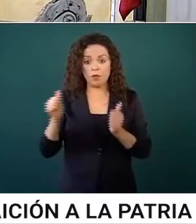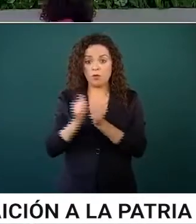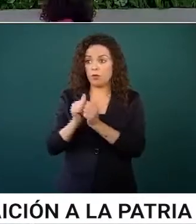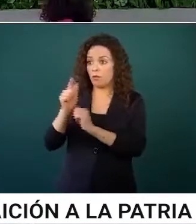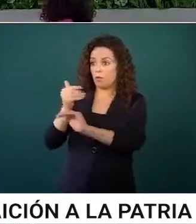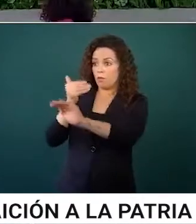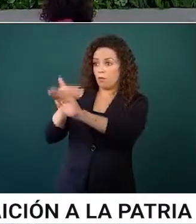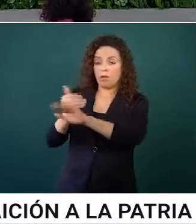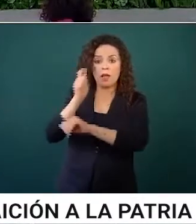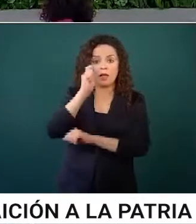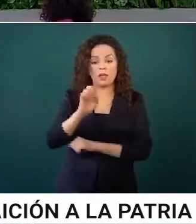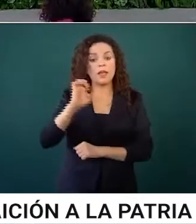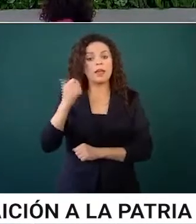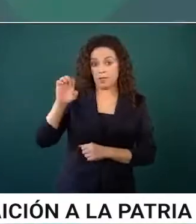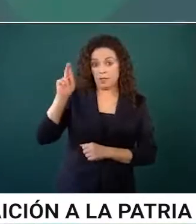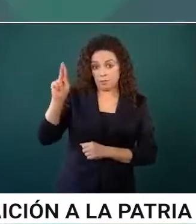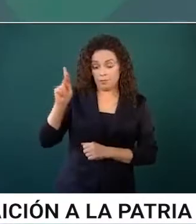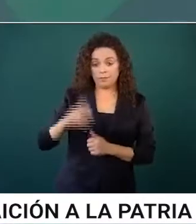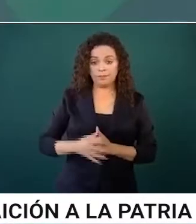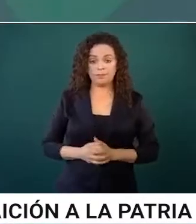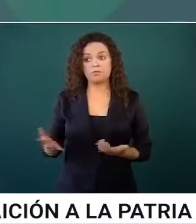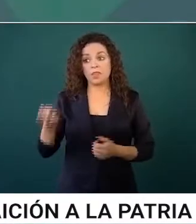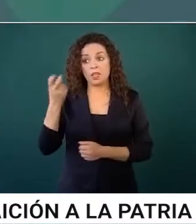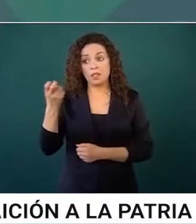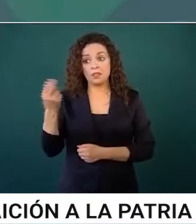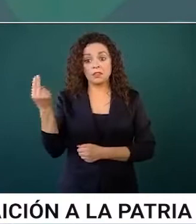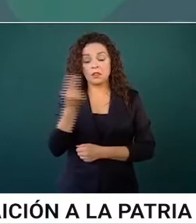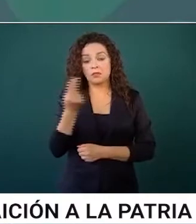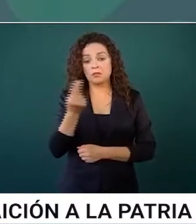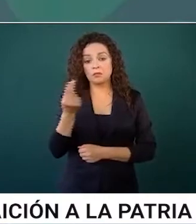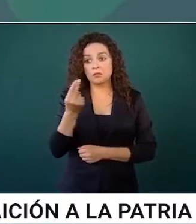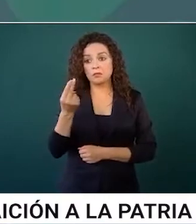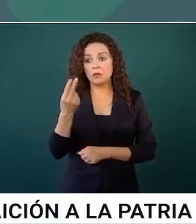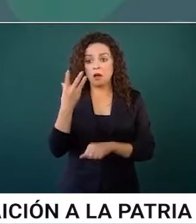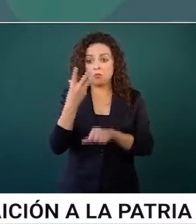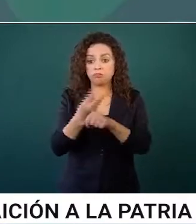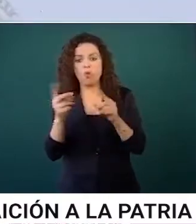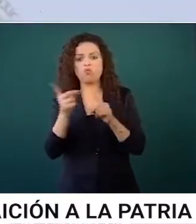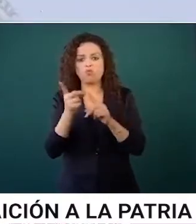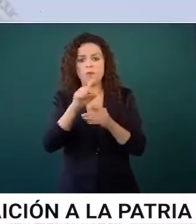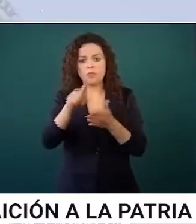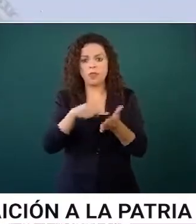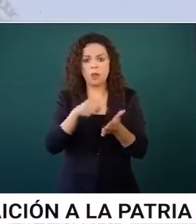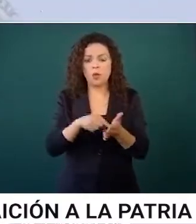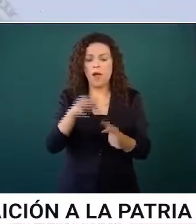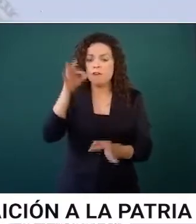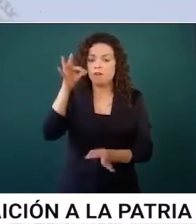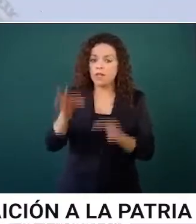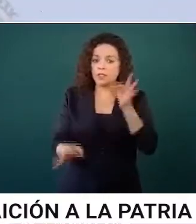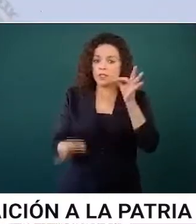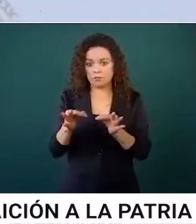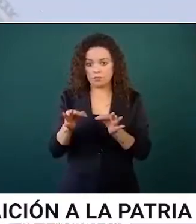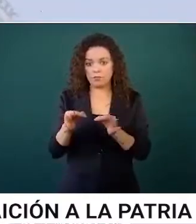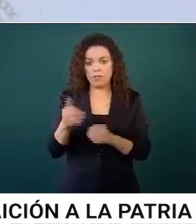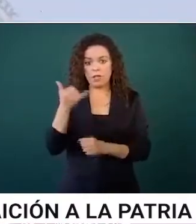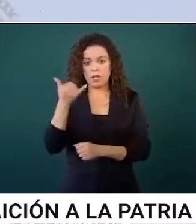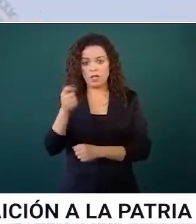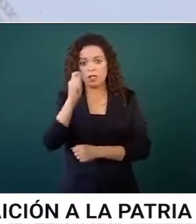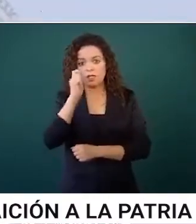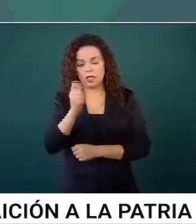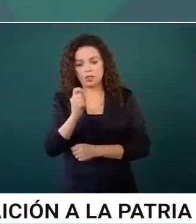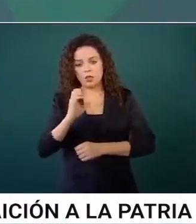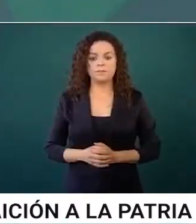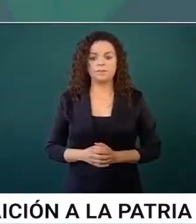Nieto Pues eso lo tienen que resolver tanto en la Fiscalía como en el Poder Judicial Si